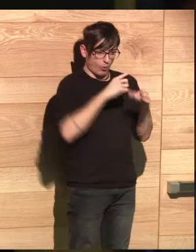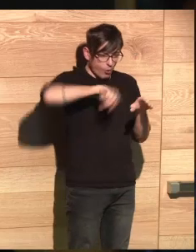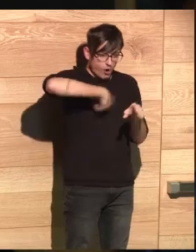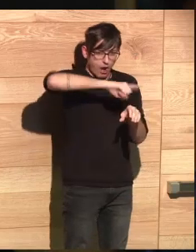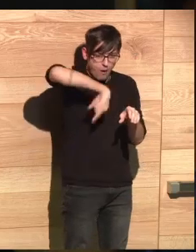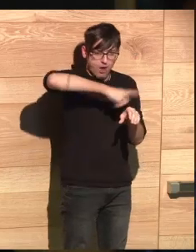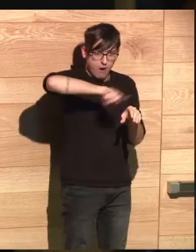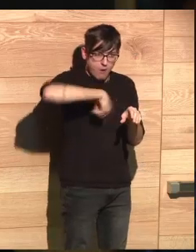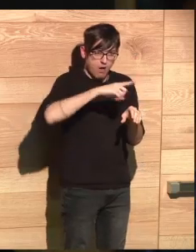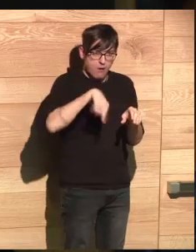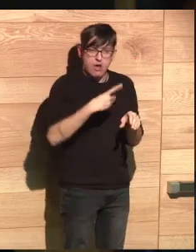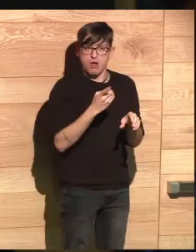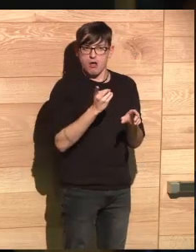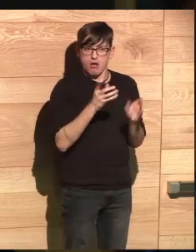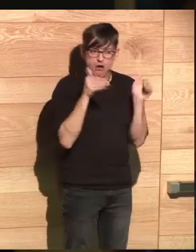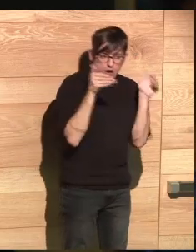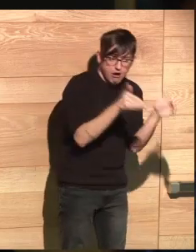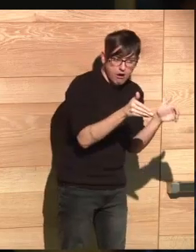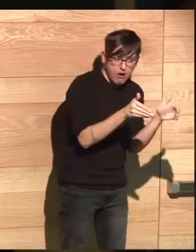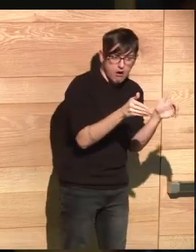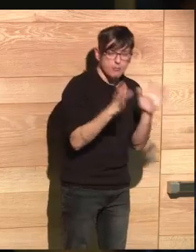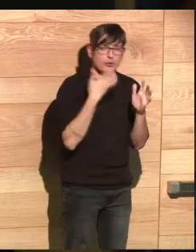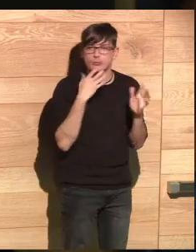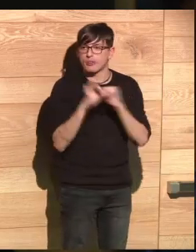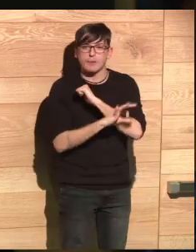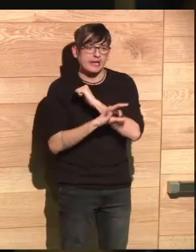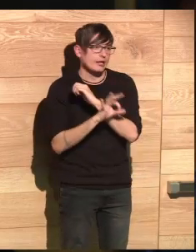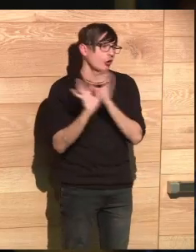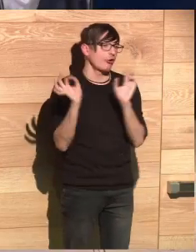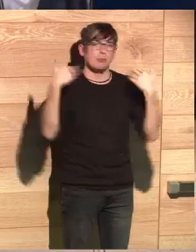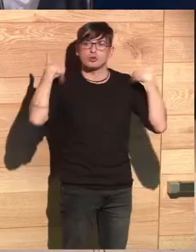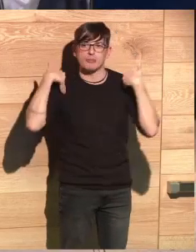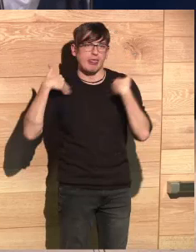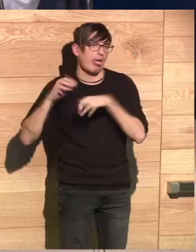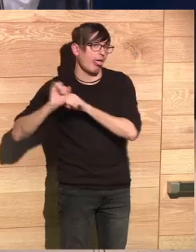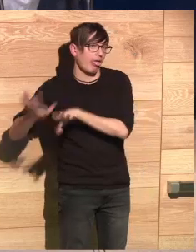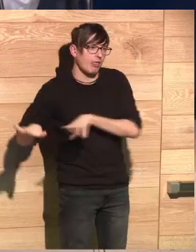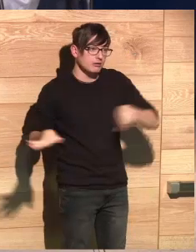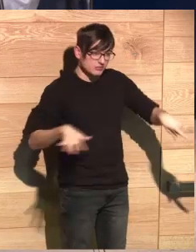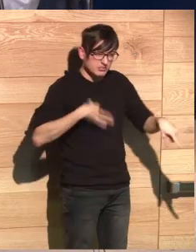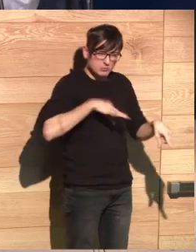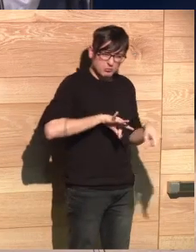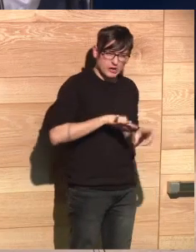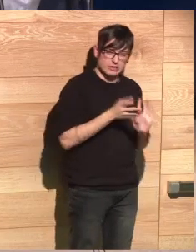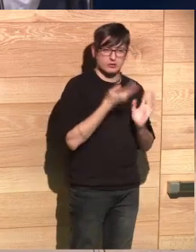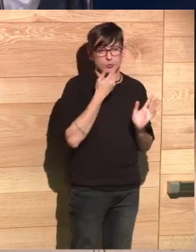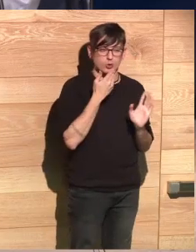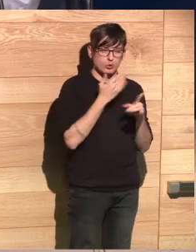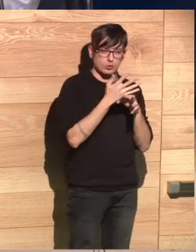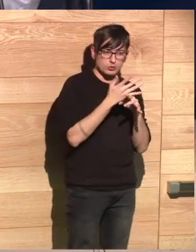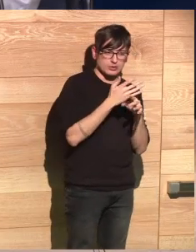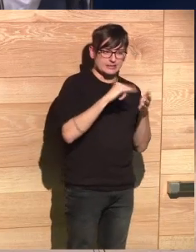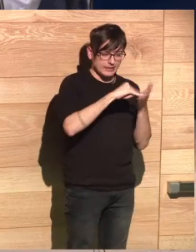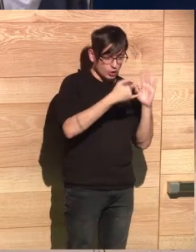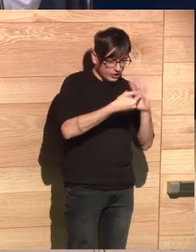muchísimas horas jugando y dejen de hacer sus deberes o sus temas? ¿Sería posible llegar a que la